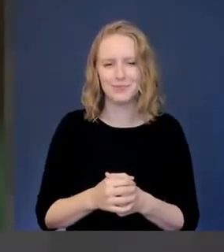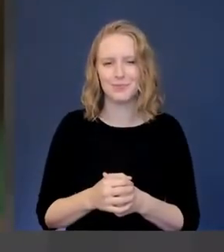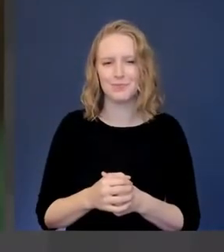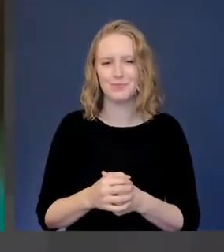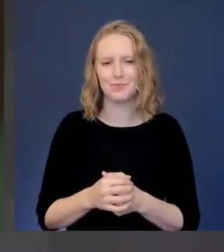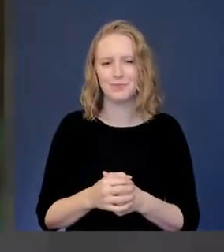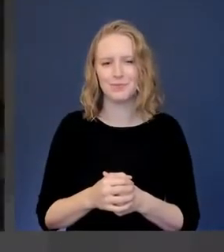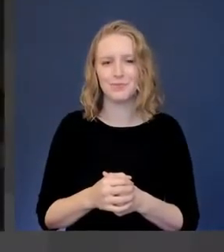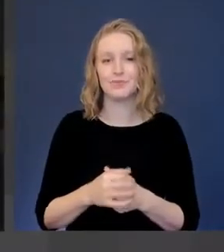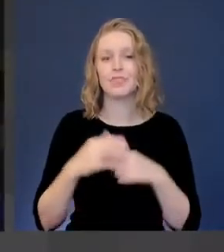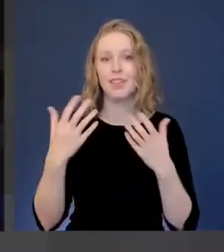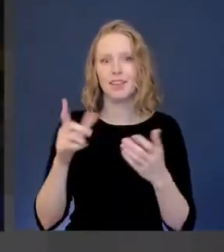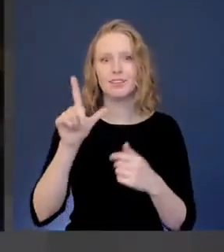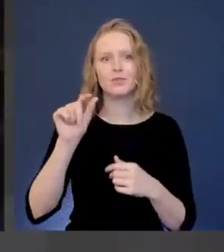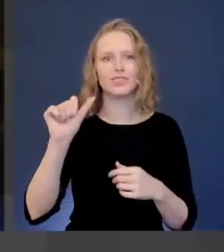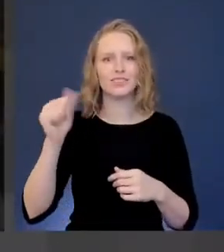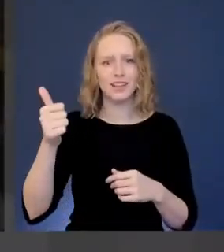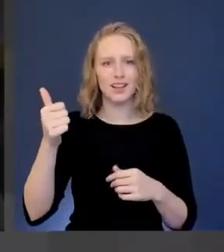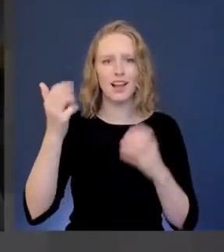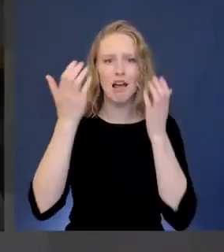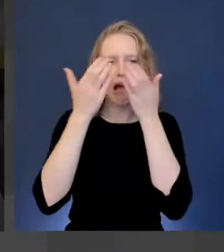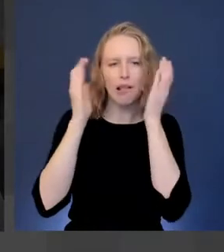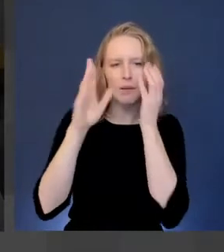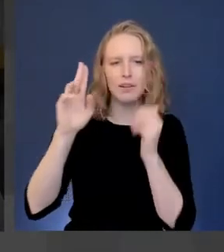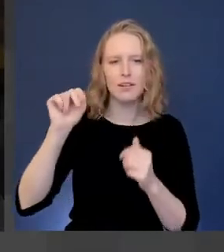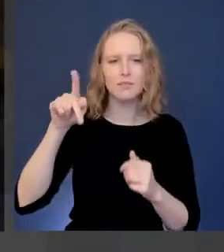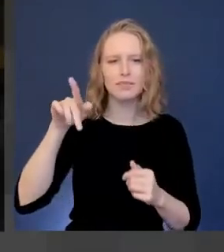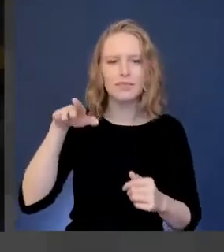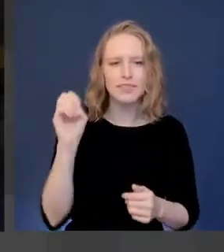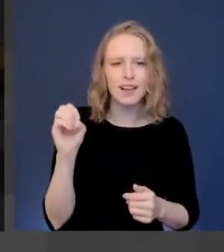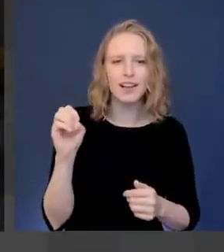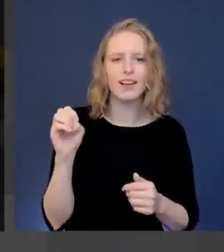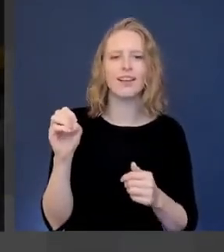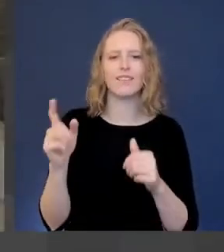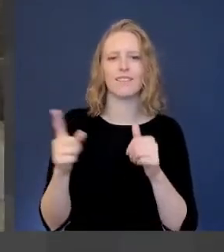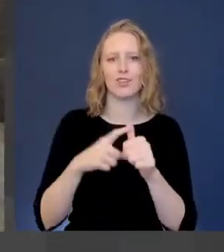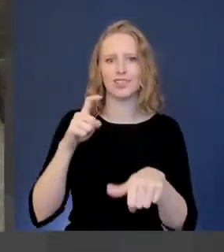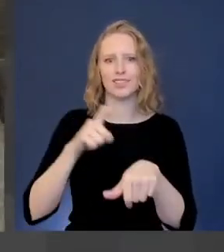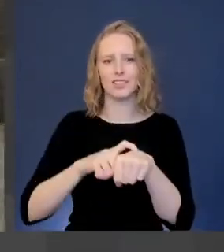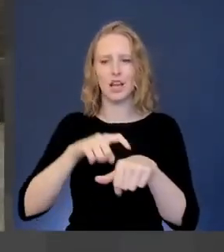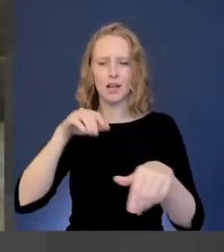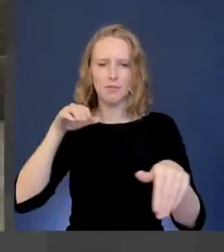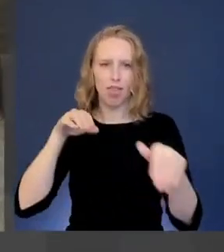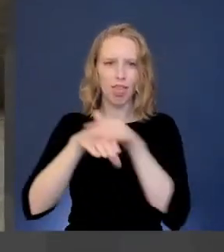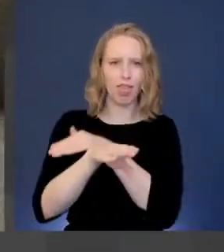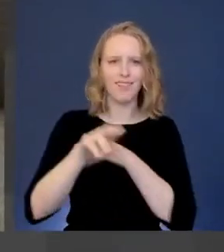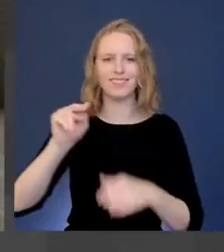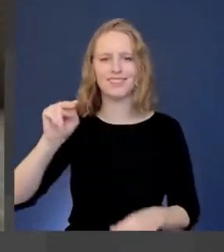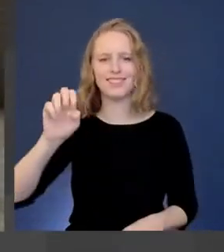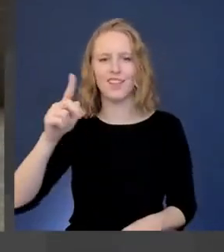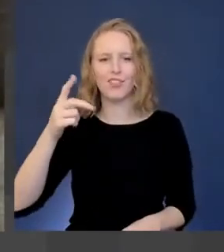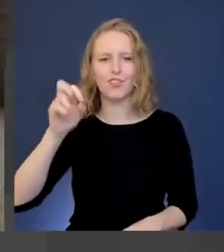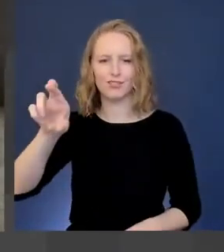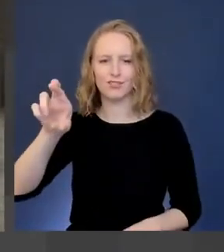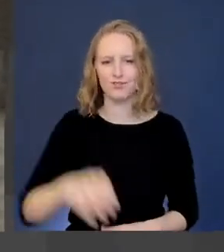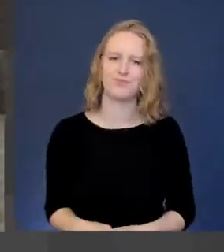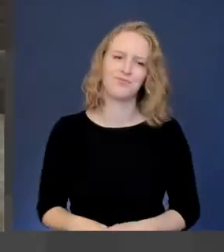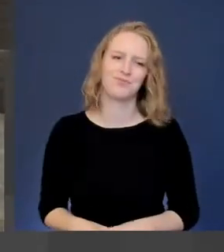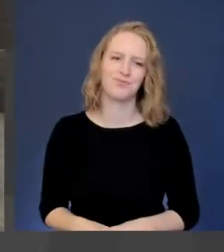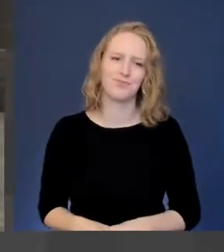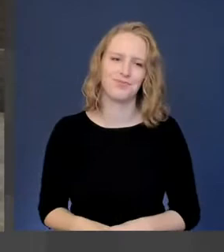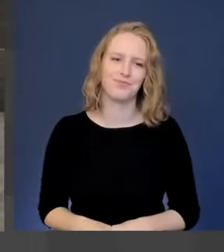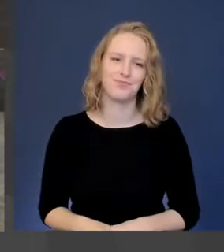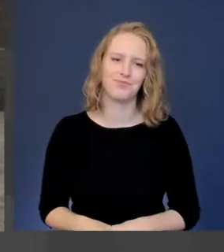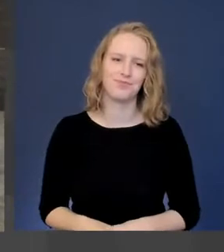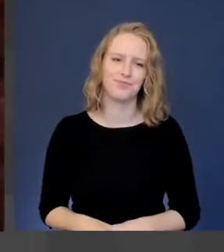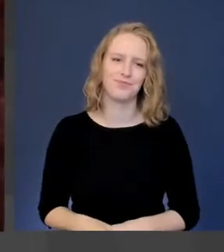de Halloween, podíamos obtener por primera vez el acceso al Nether. Claro que sí,